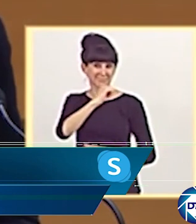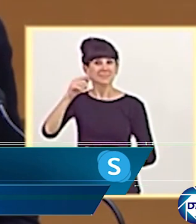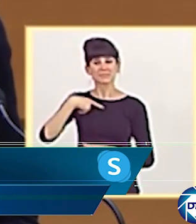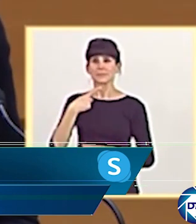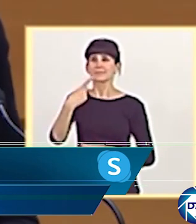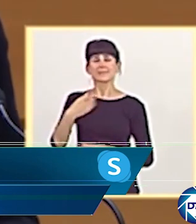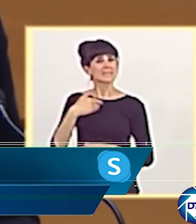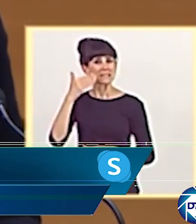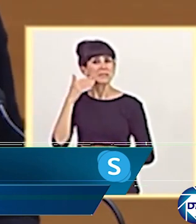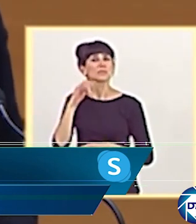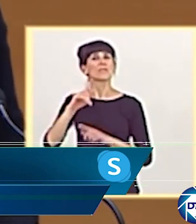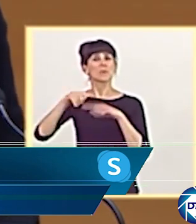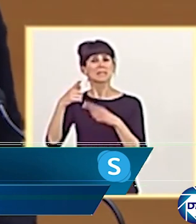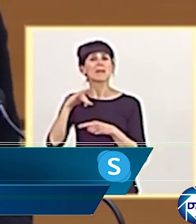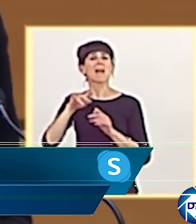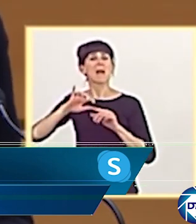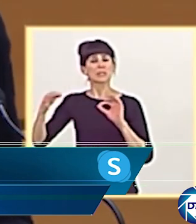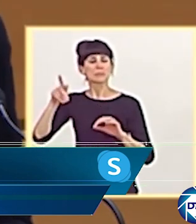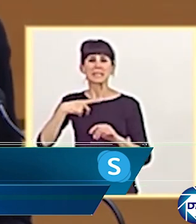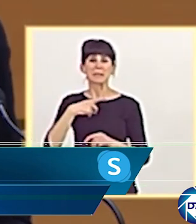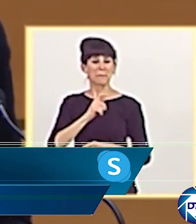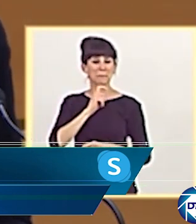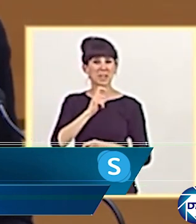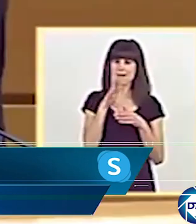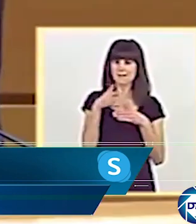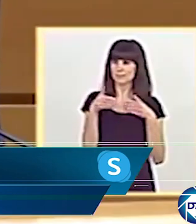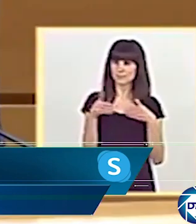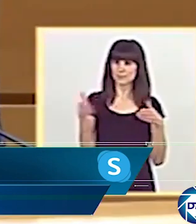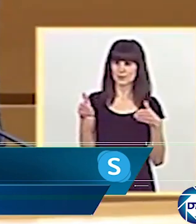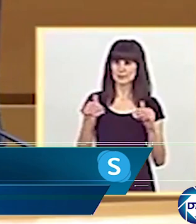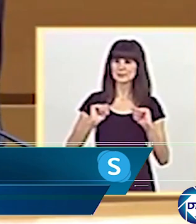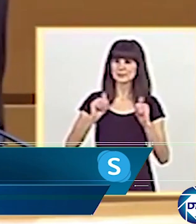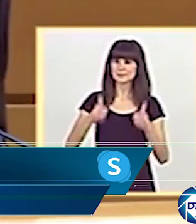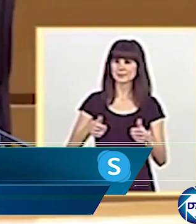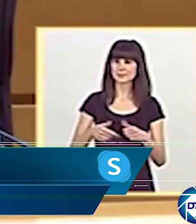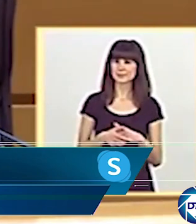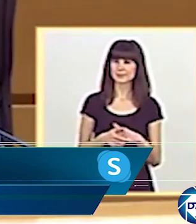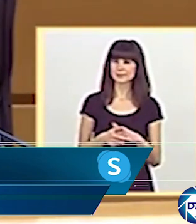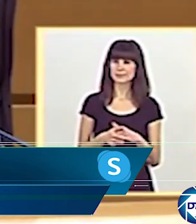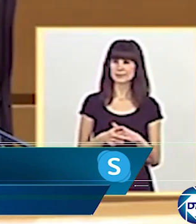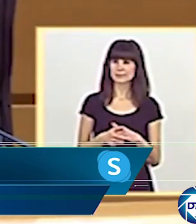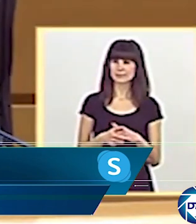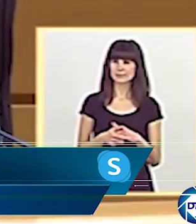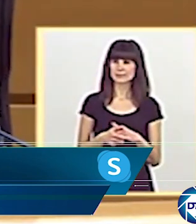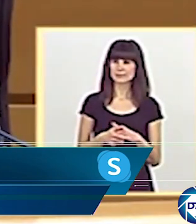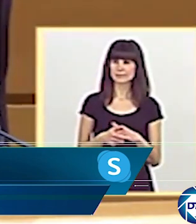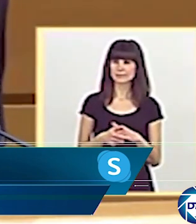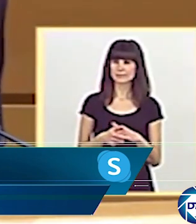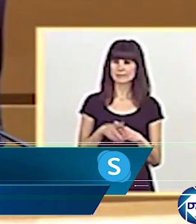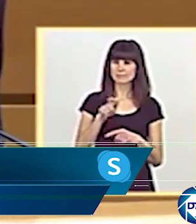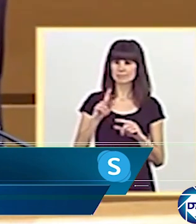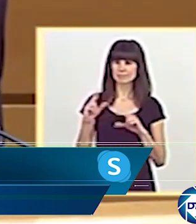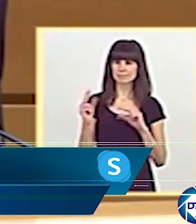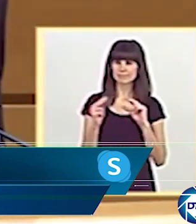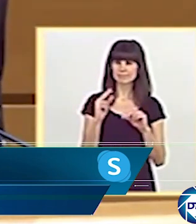presidenta que es capaz de utilizar tan torticeramente el reglamento para, de alguna manera, torcer lo que es la voluntad mayoritaria de la Cámara,